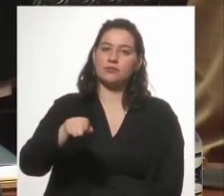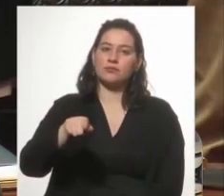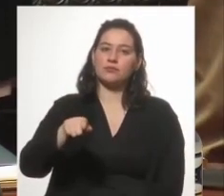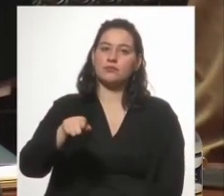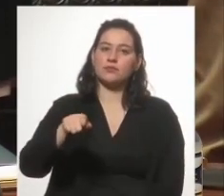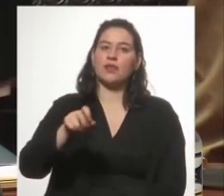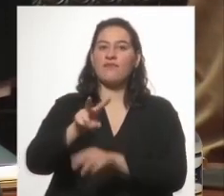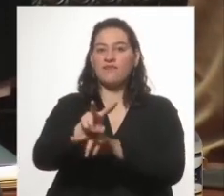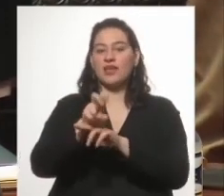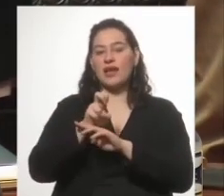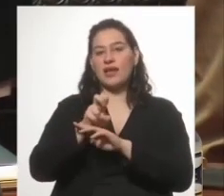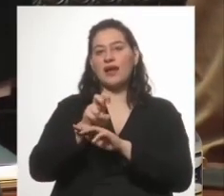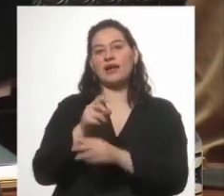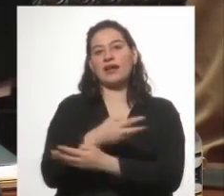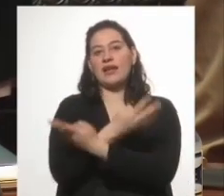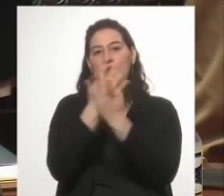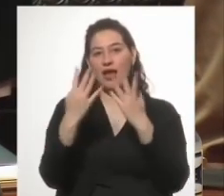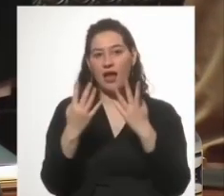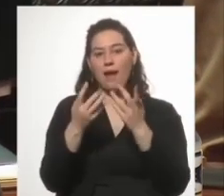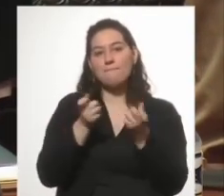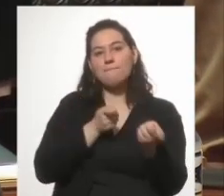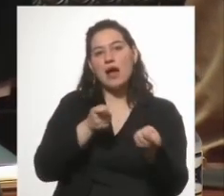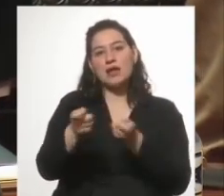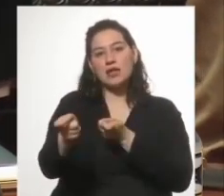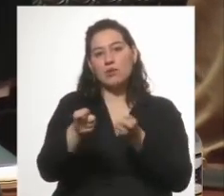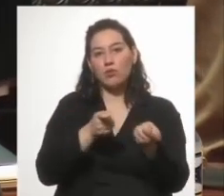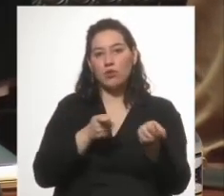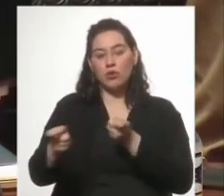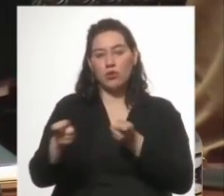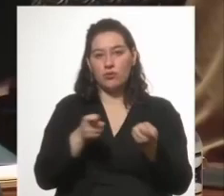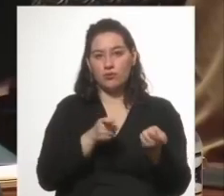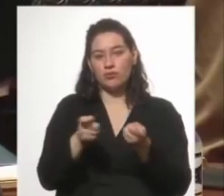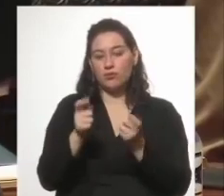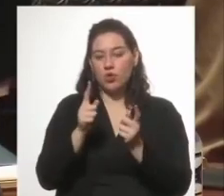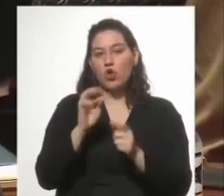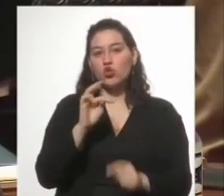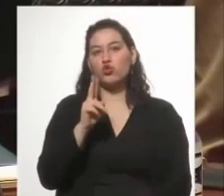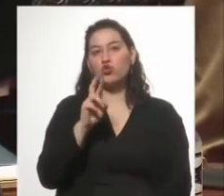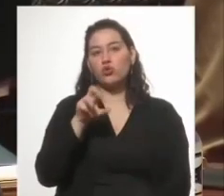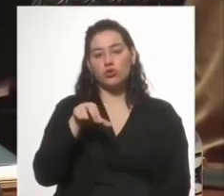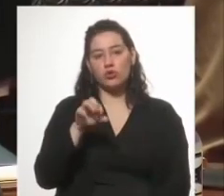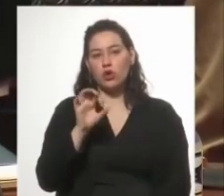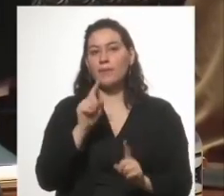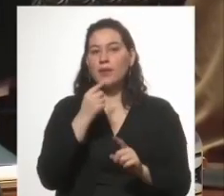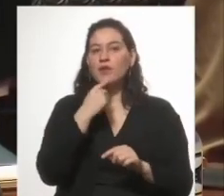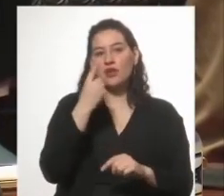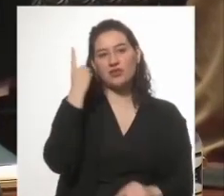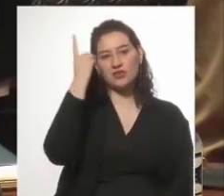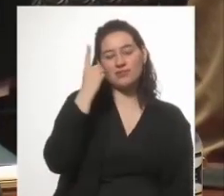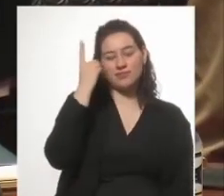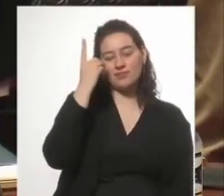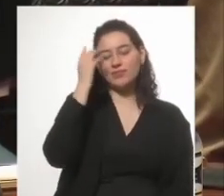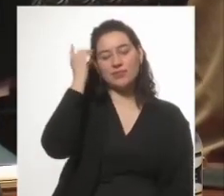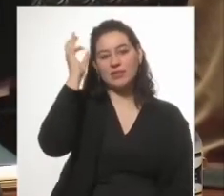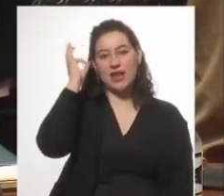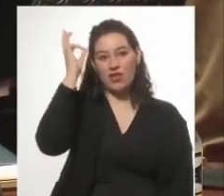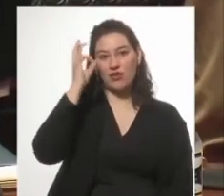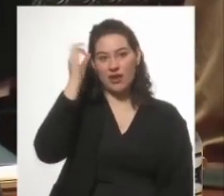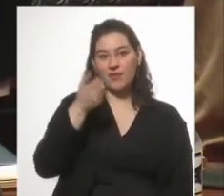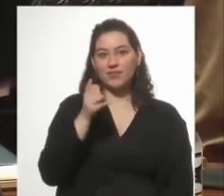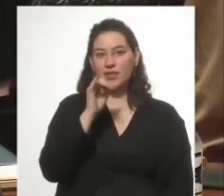la Fiscalía General manipuló los turnos, como bien dijo la senadora Aciaín,